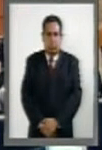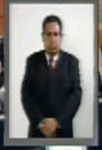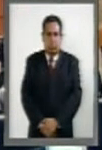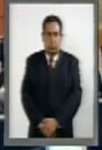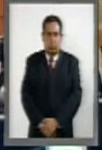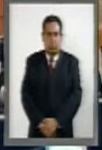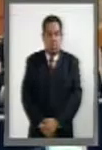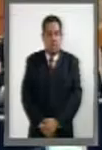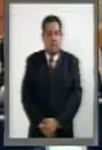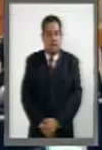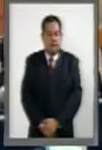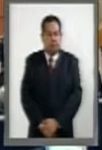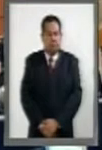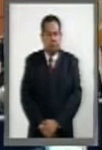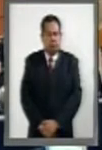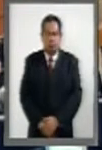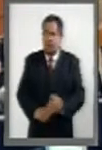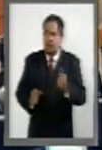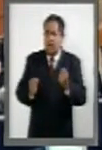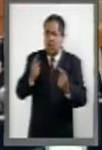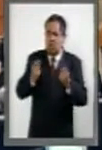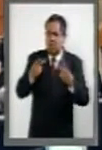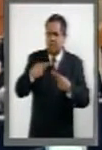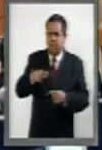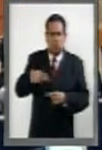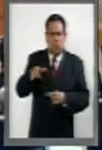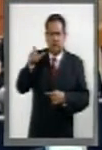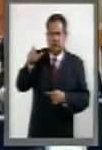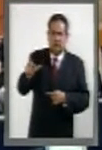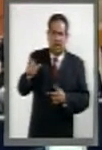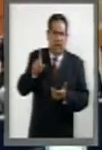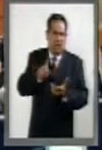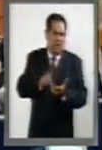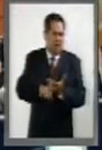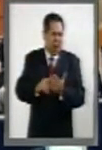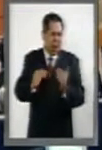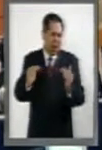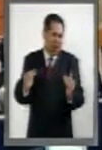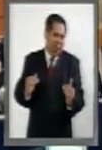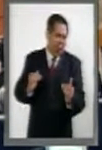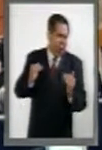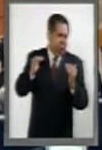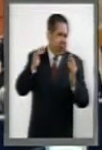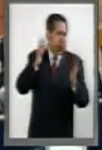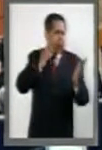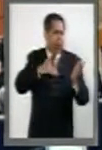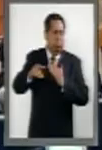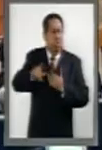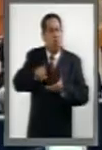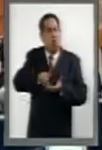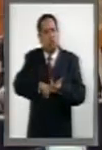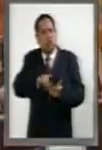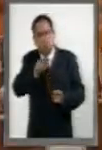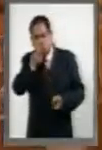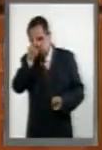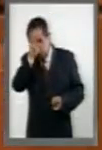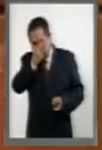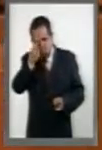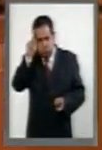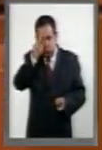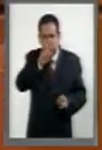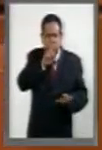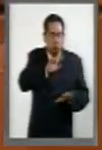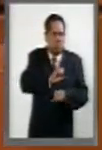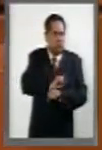Hay personas que ocultan su grandeza en una actitud muy discreta. Por eso,